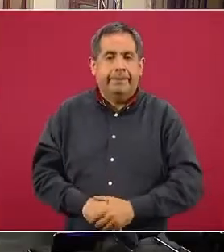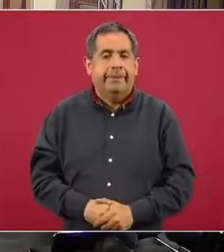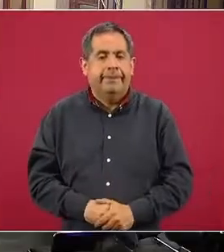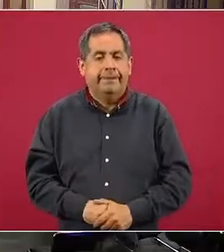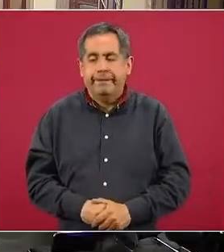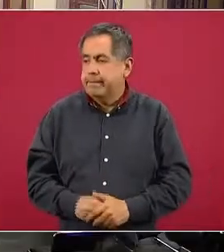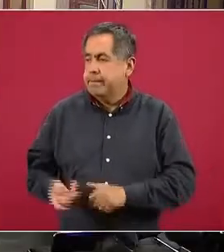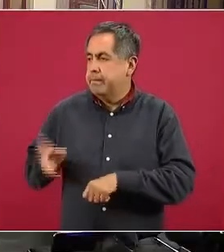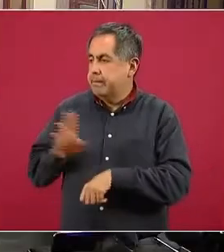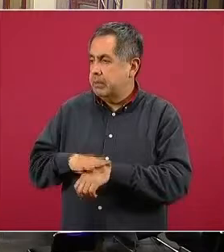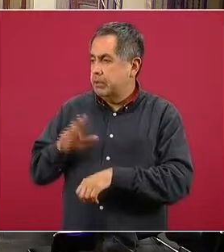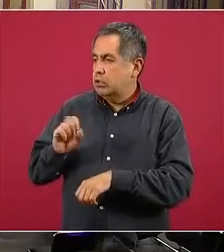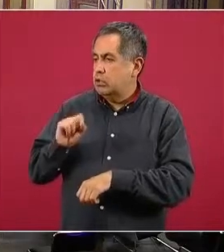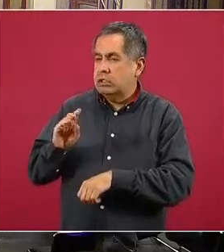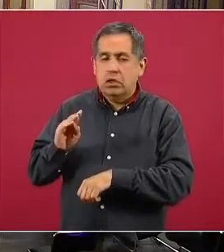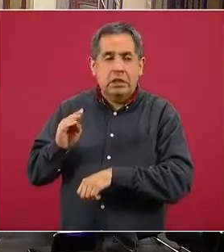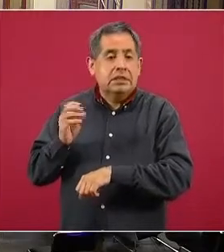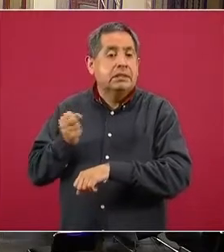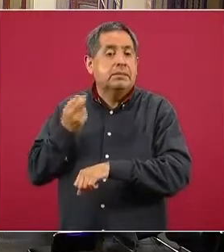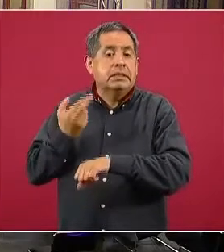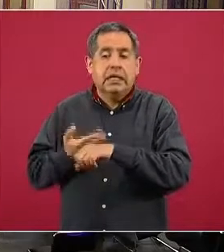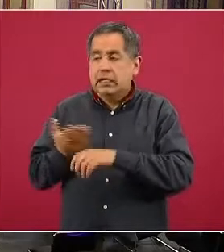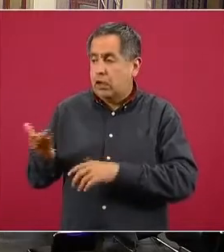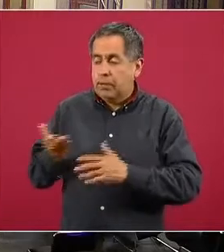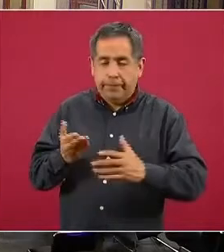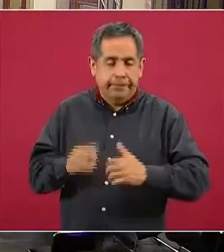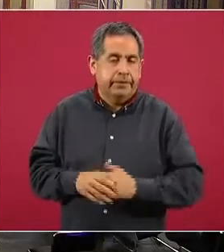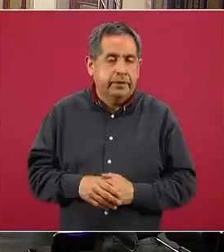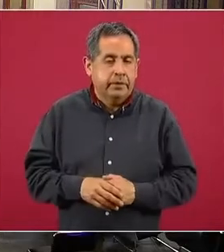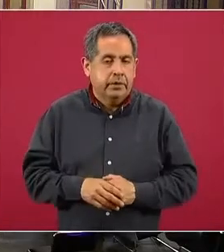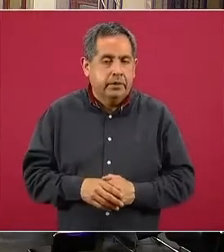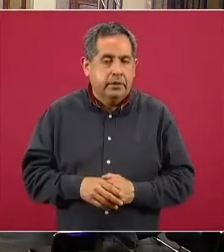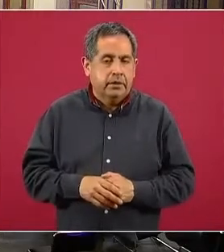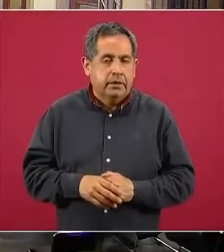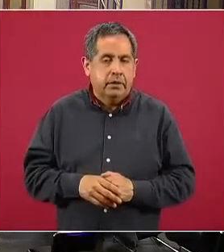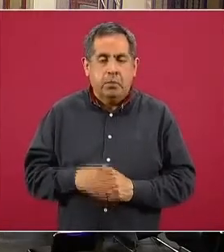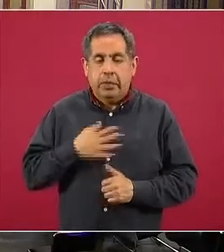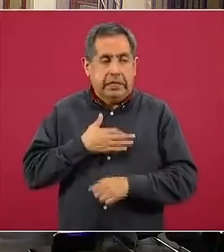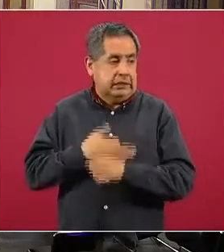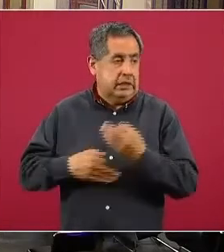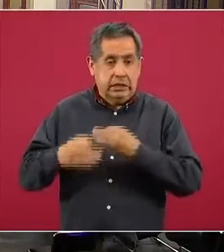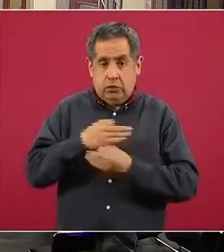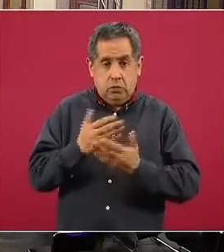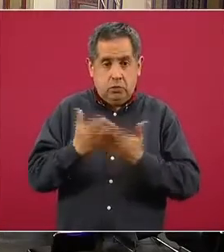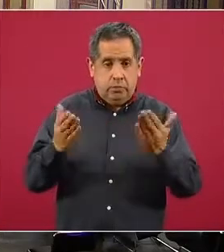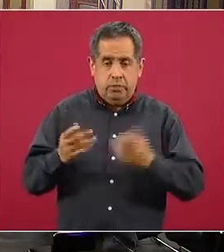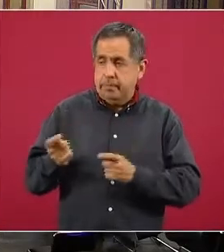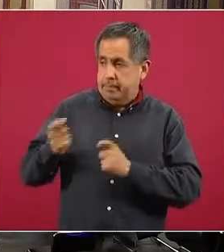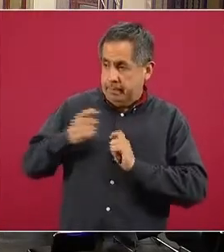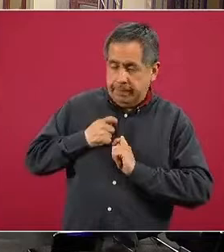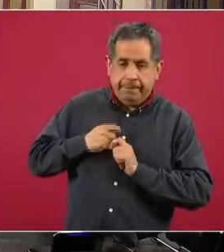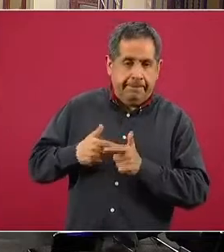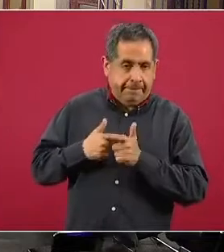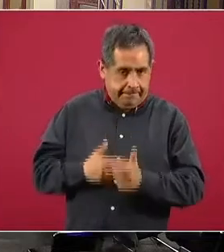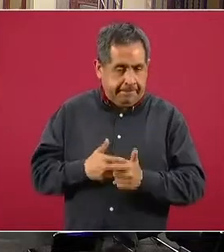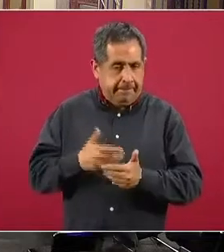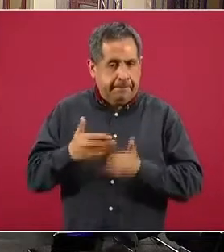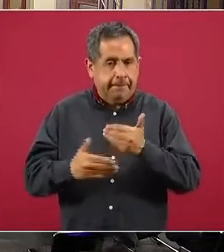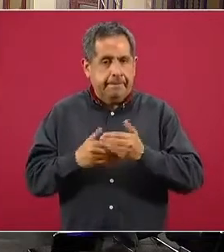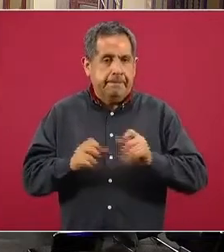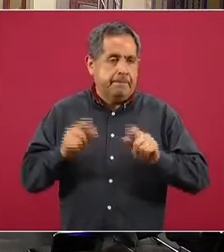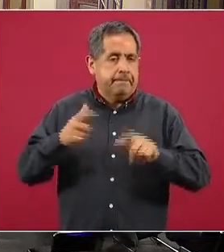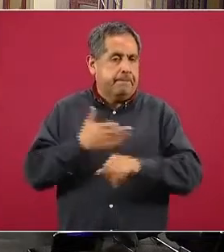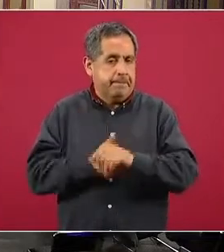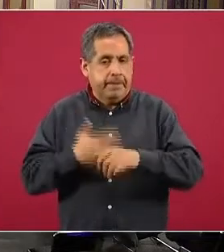su permiso, señor subsecretario, muy buenas tardes a todas y con todos. Continuando con la presentación de esta